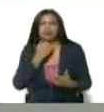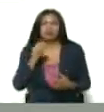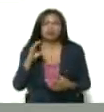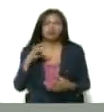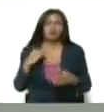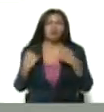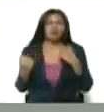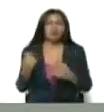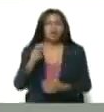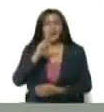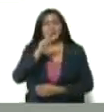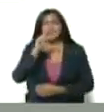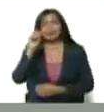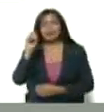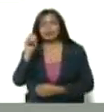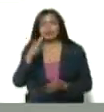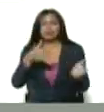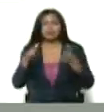el 20 de marzo.